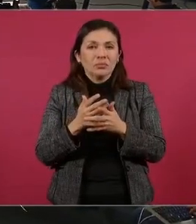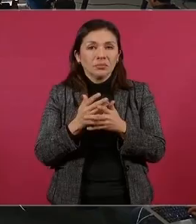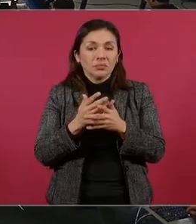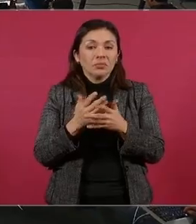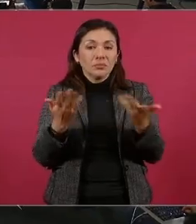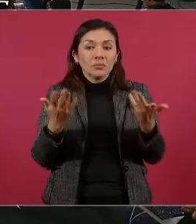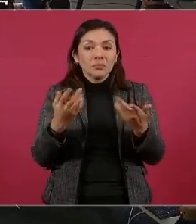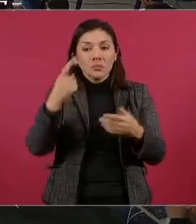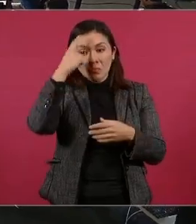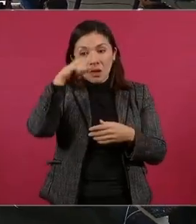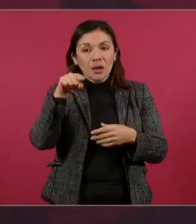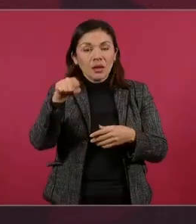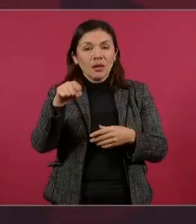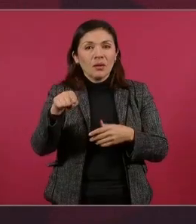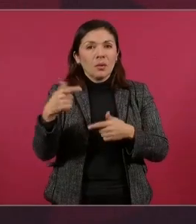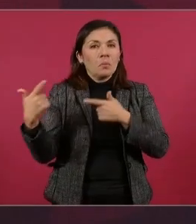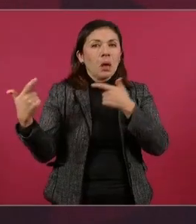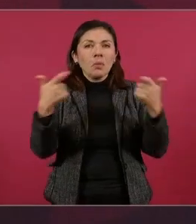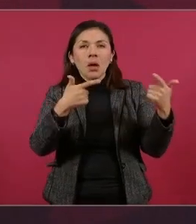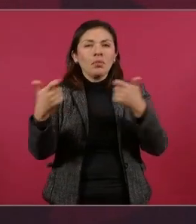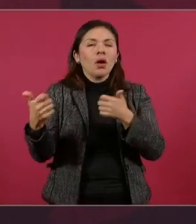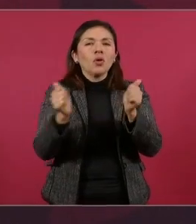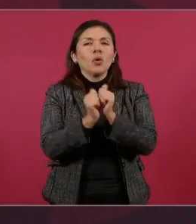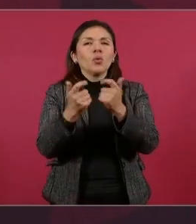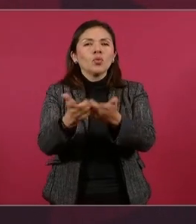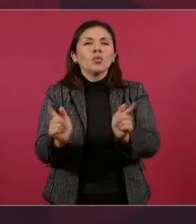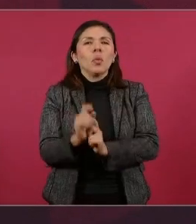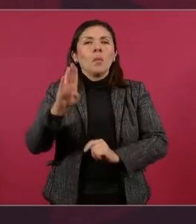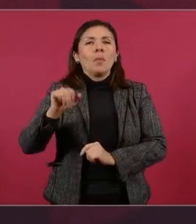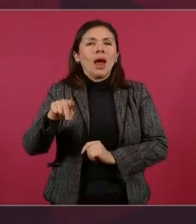en un enfrentamiento de una banda